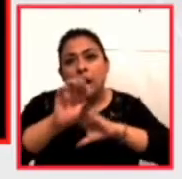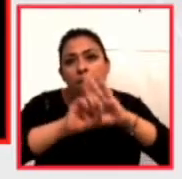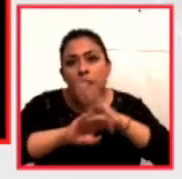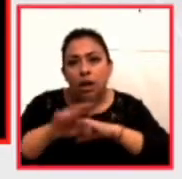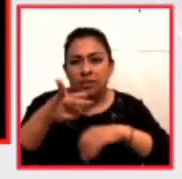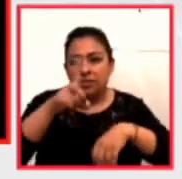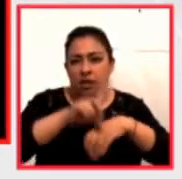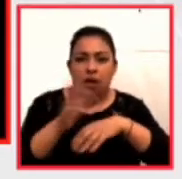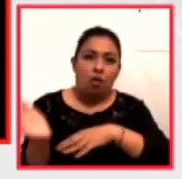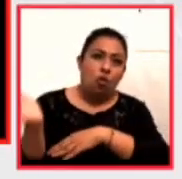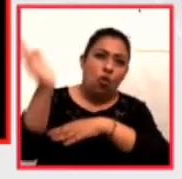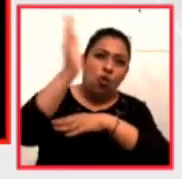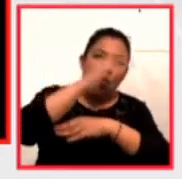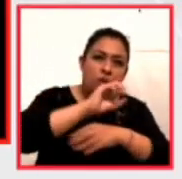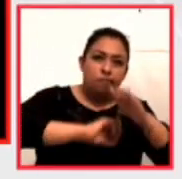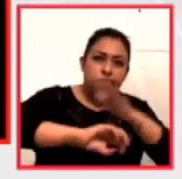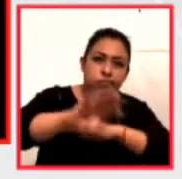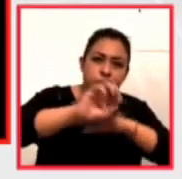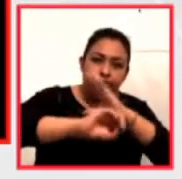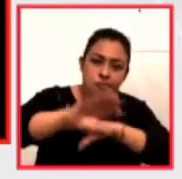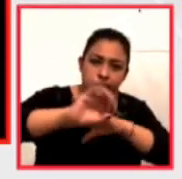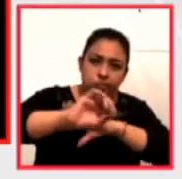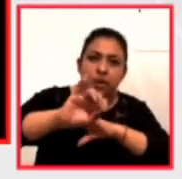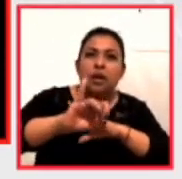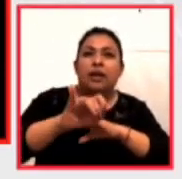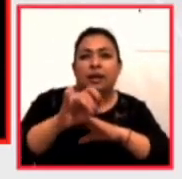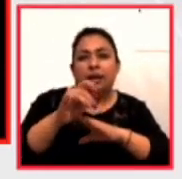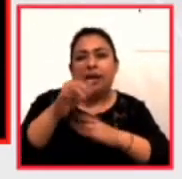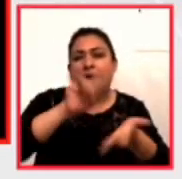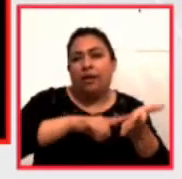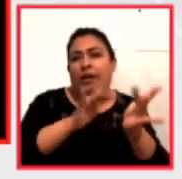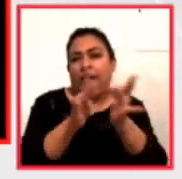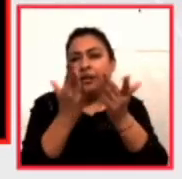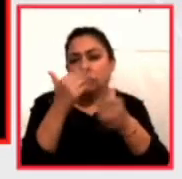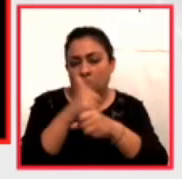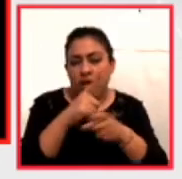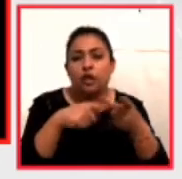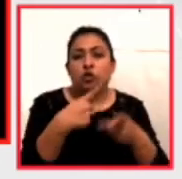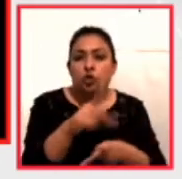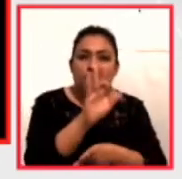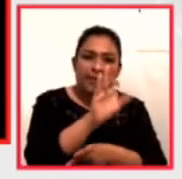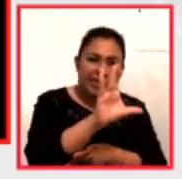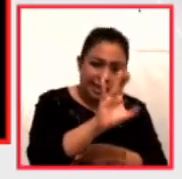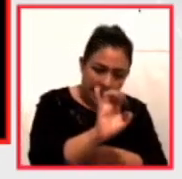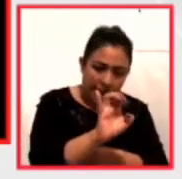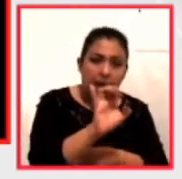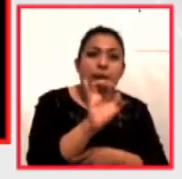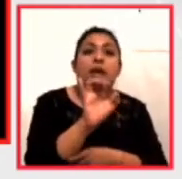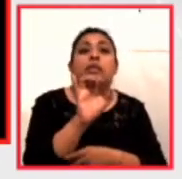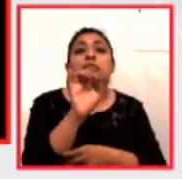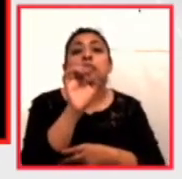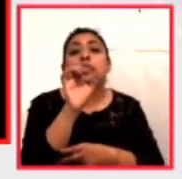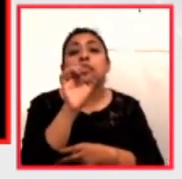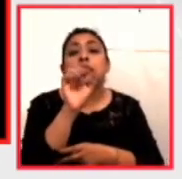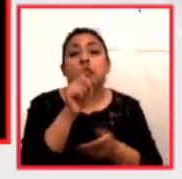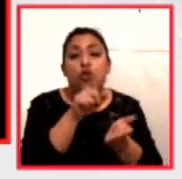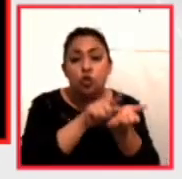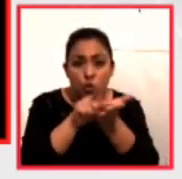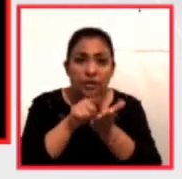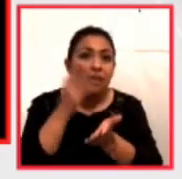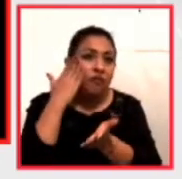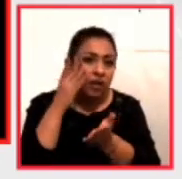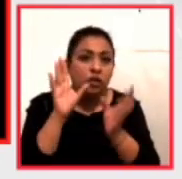día en las redes sociales, igualmente, como ya te mencionaba, tanto del Fondo de Cultura Económica, Twitter y Facebook, como las